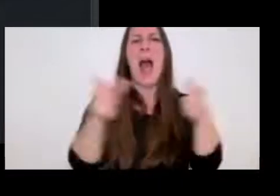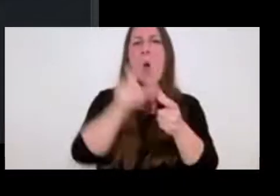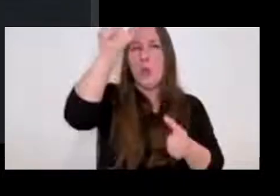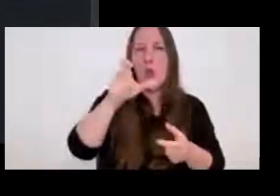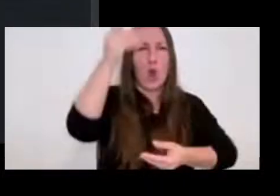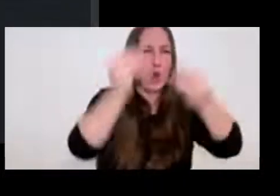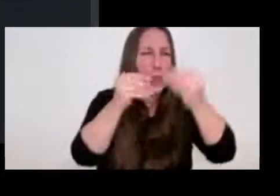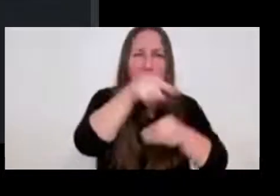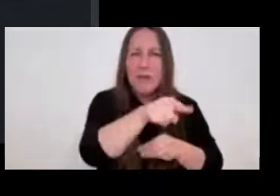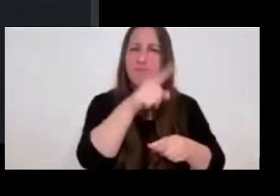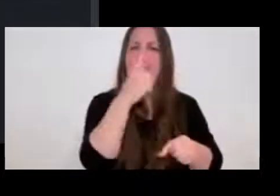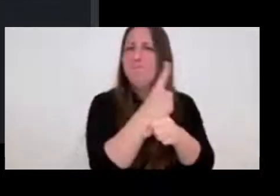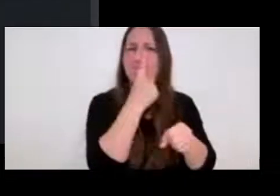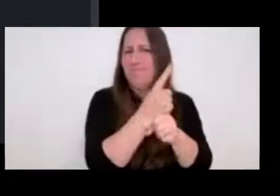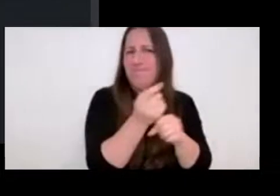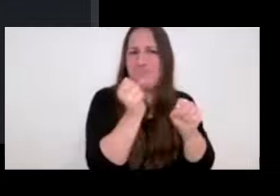digamos.